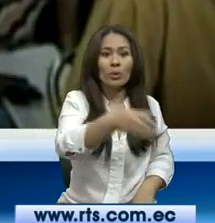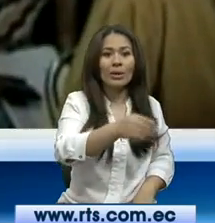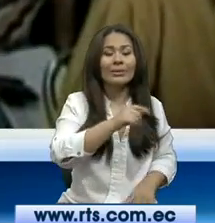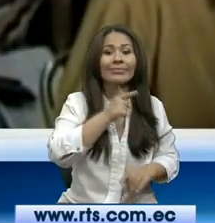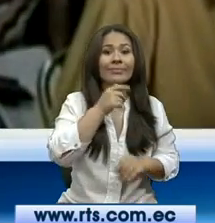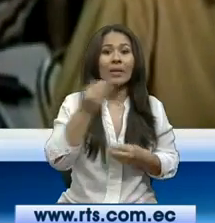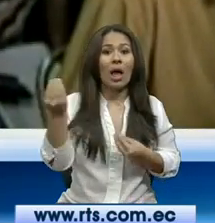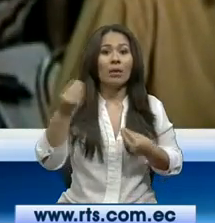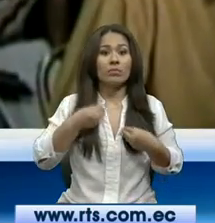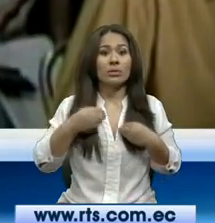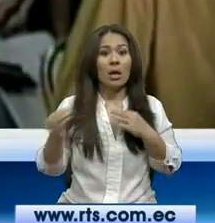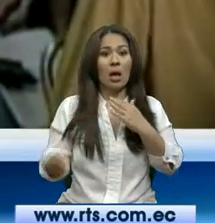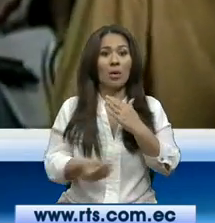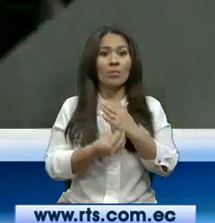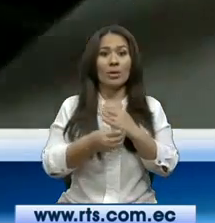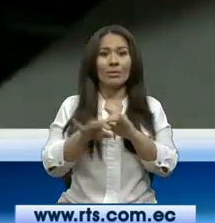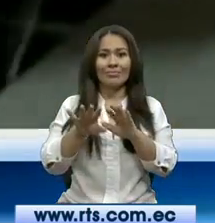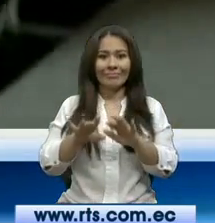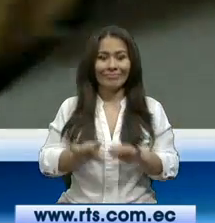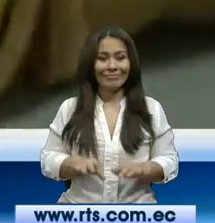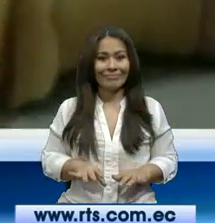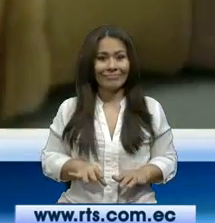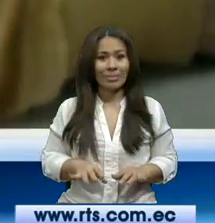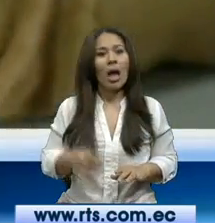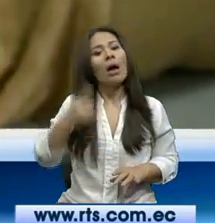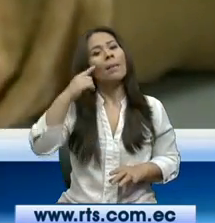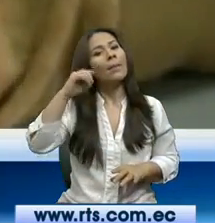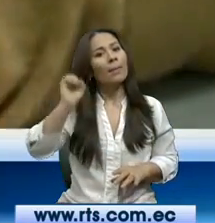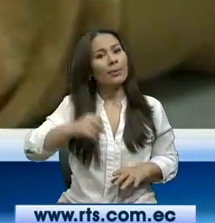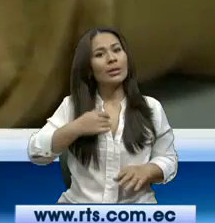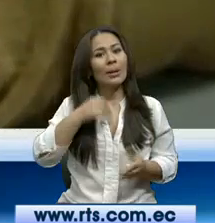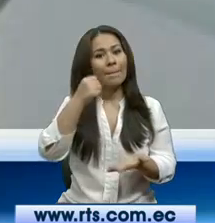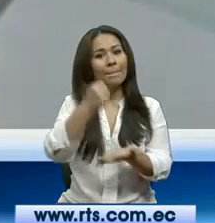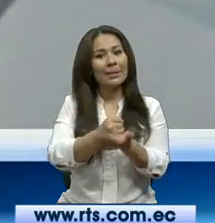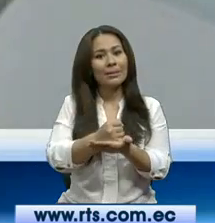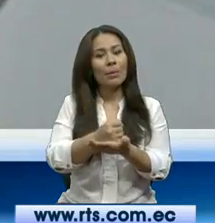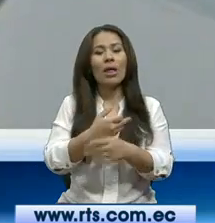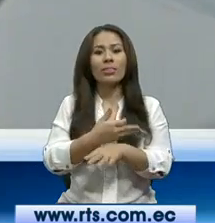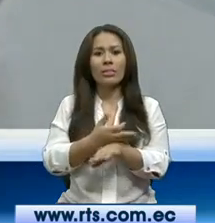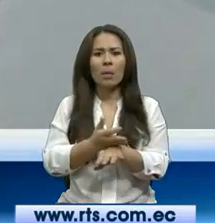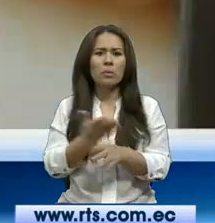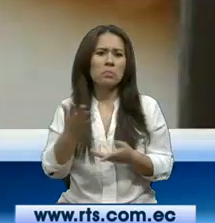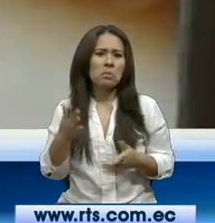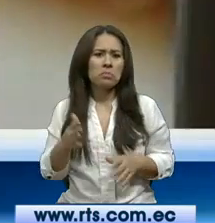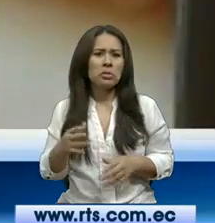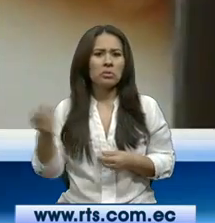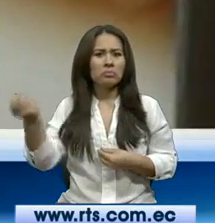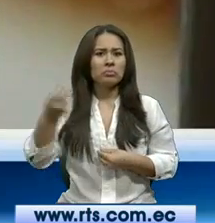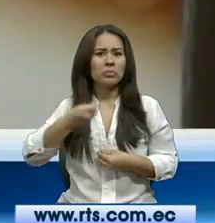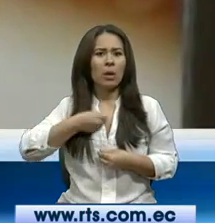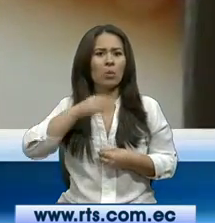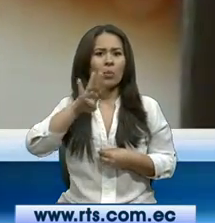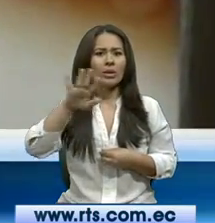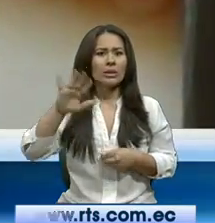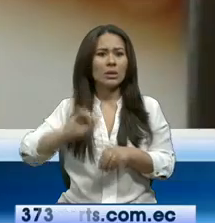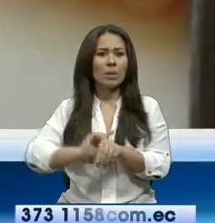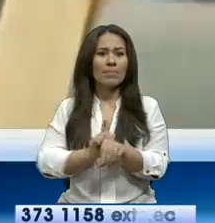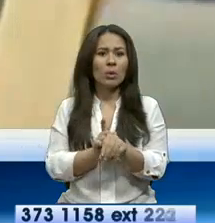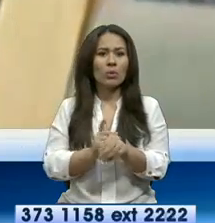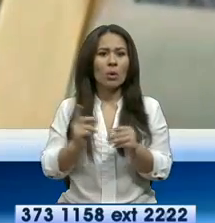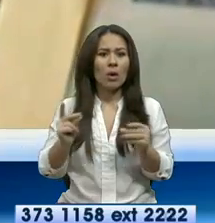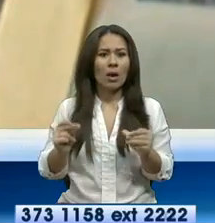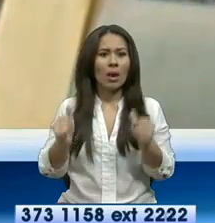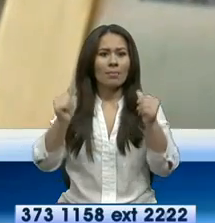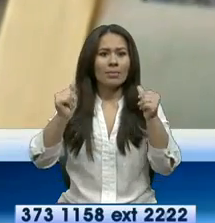Cancillería implementó este sistema virtual para obtener el pasaporte en un tiempo promedio de entrega de 45 minutos, es